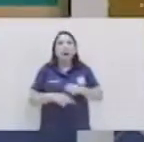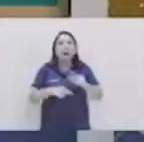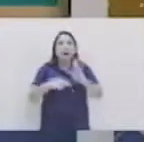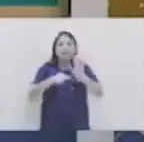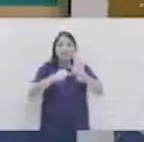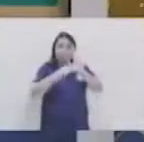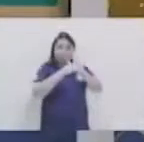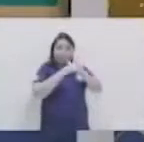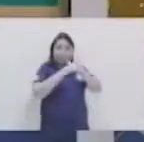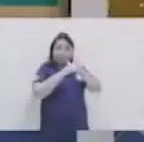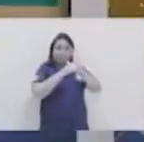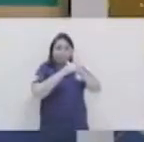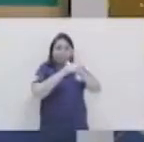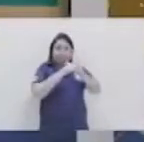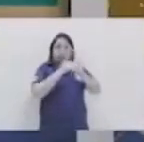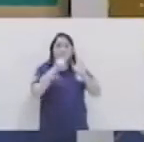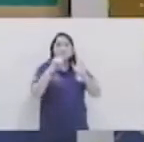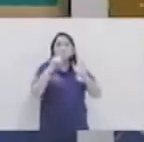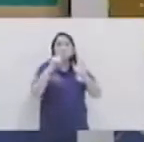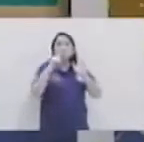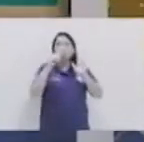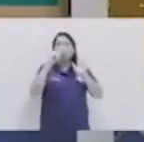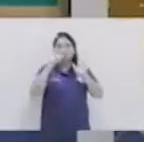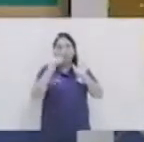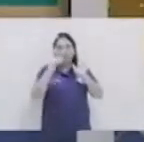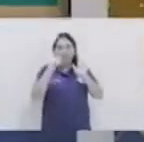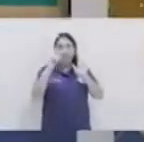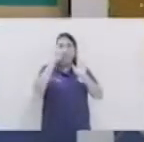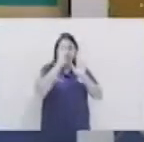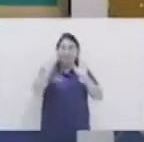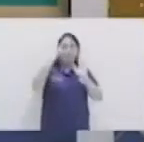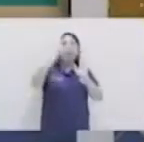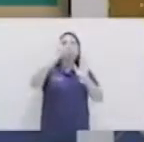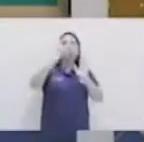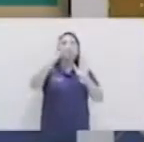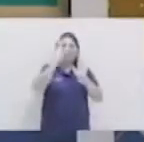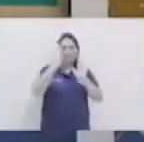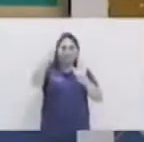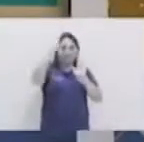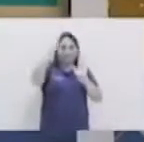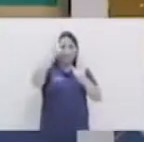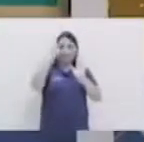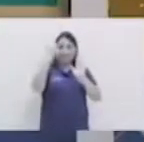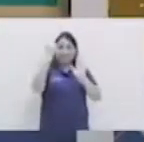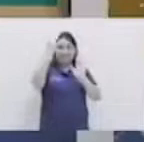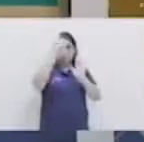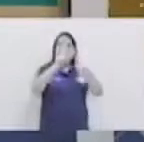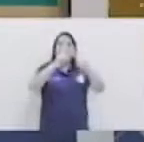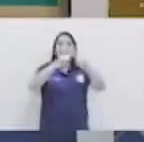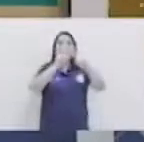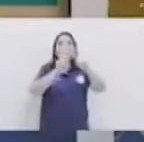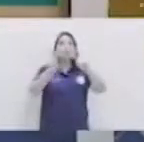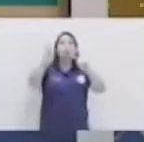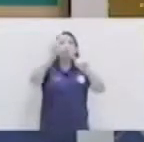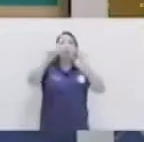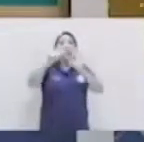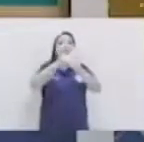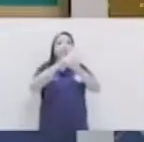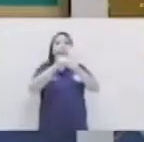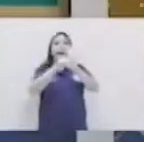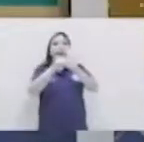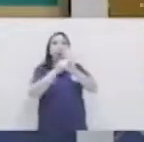menos b. Menos b, recordemos que es el valor del segundo término. Para ello vamos a utilizar la expresión x al cuadrado menos